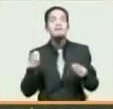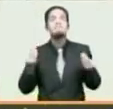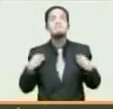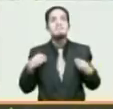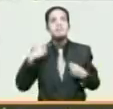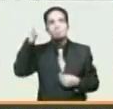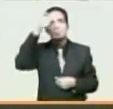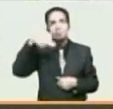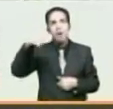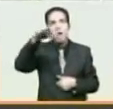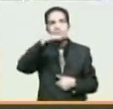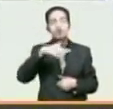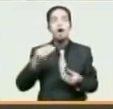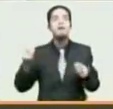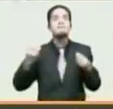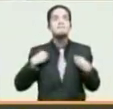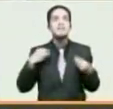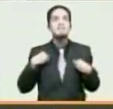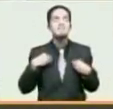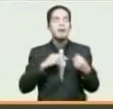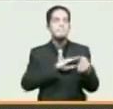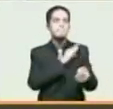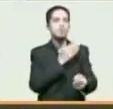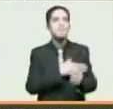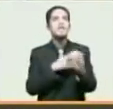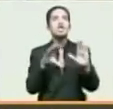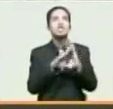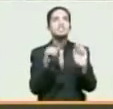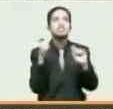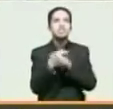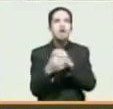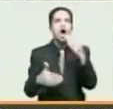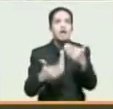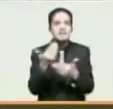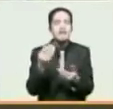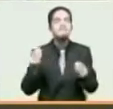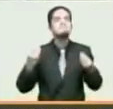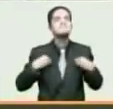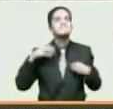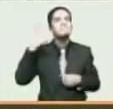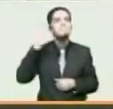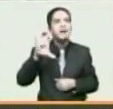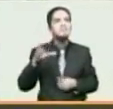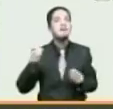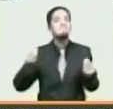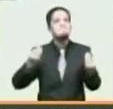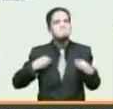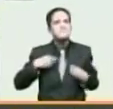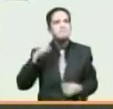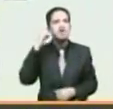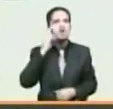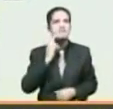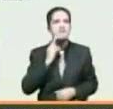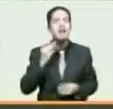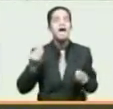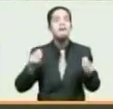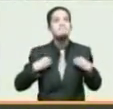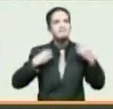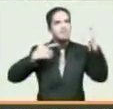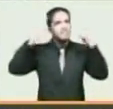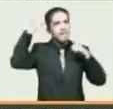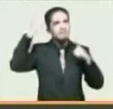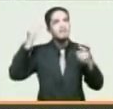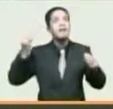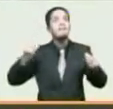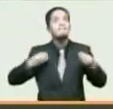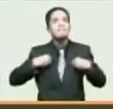insurgente! ¡Viva! ¡Que viva el poder constituyente originario! ¡Viva! ¡Que viva la patria! ¡Viva! ¡Que viva Bolívar! ¡Viva! ¡Que viva Chávez! ¡Viva! ¡Que